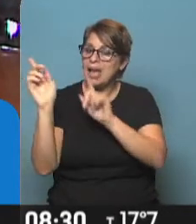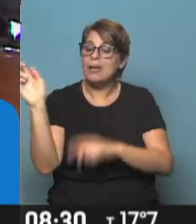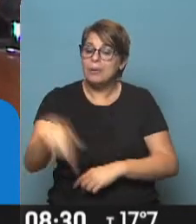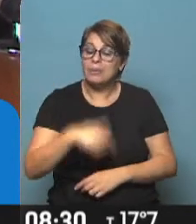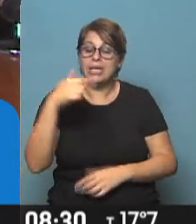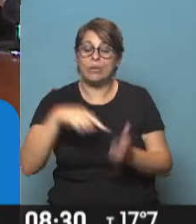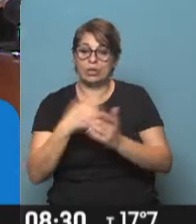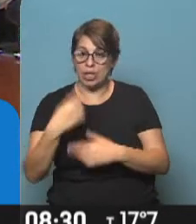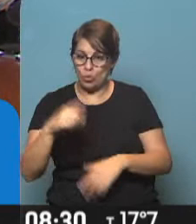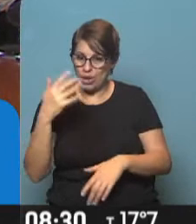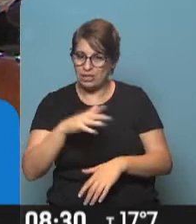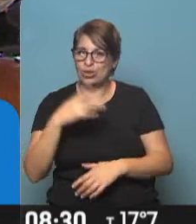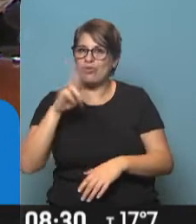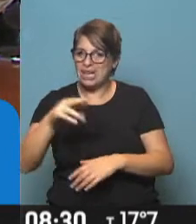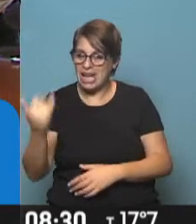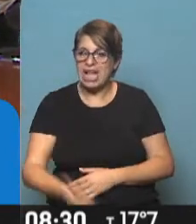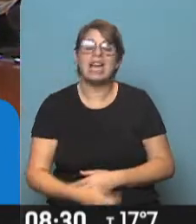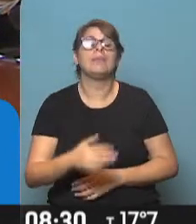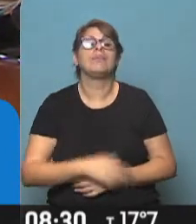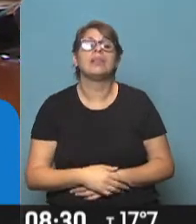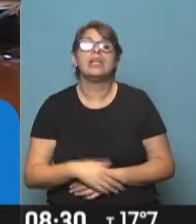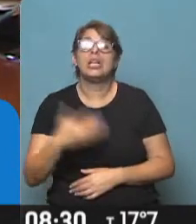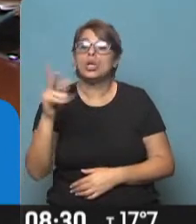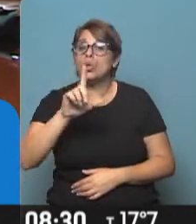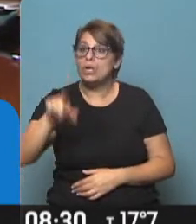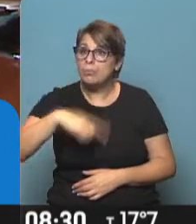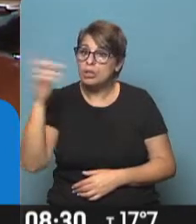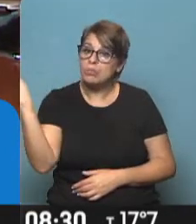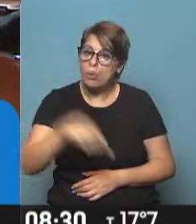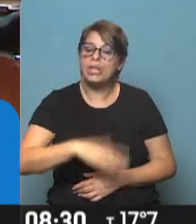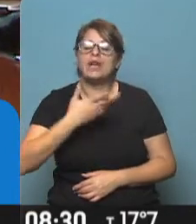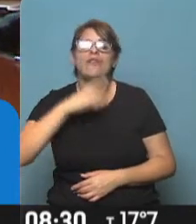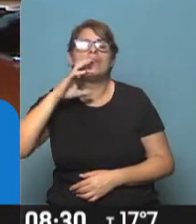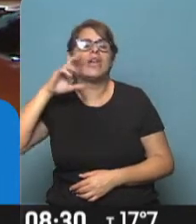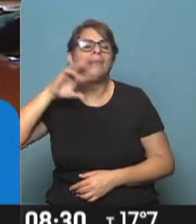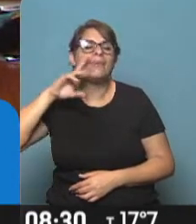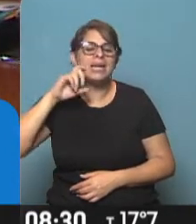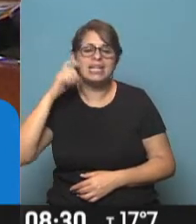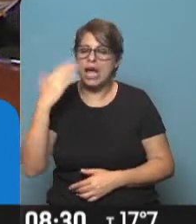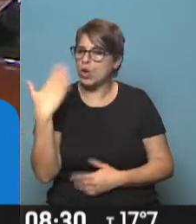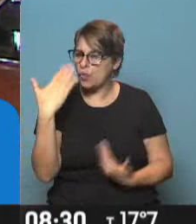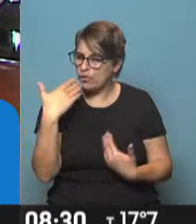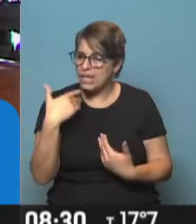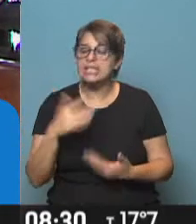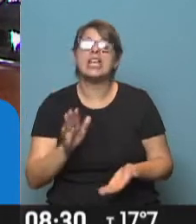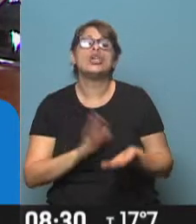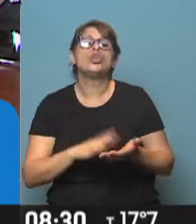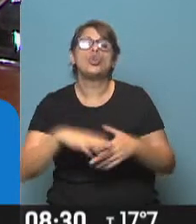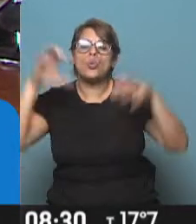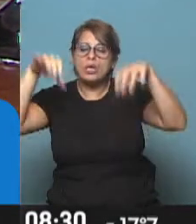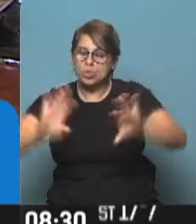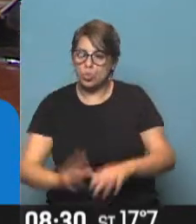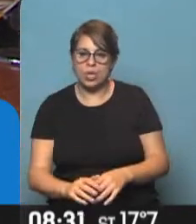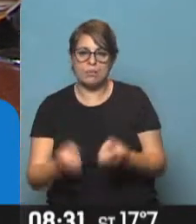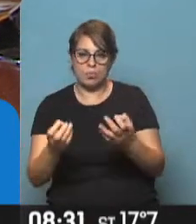estas circunstancias el lunes va a estar fabián vena esté presentando conferencias sobre la lluvia buenísimas